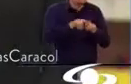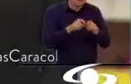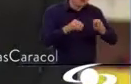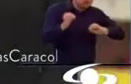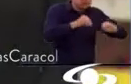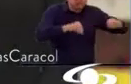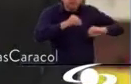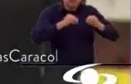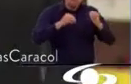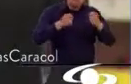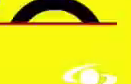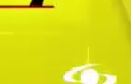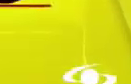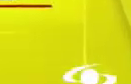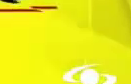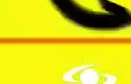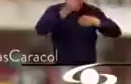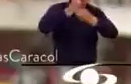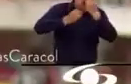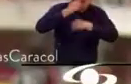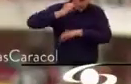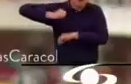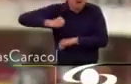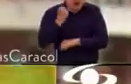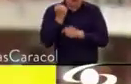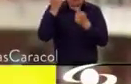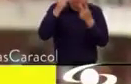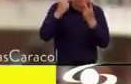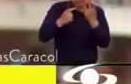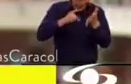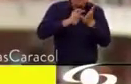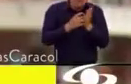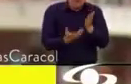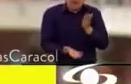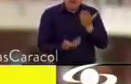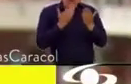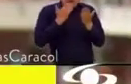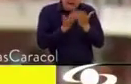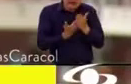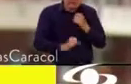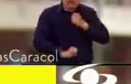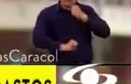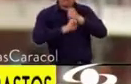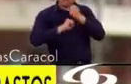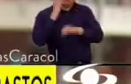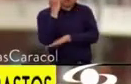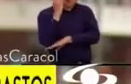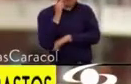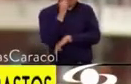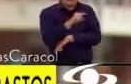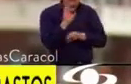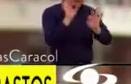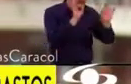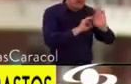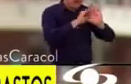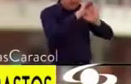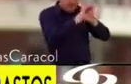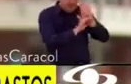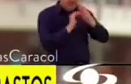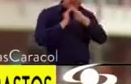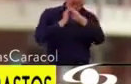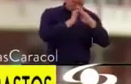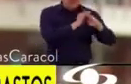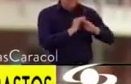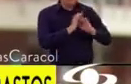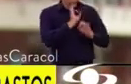jornada? Bajo estrictos protocolos de bioseguridad, además con un mensaje por parte del ministro de Agricultura de exaltación y gratitud